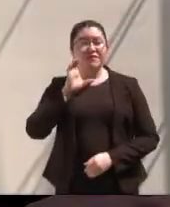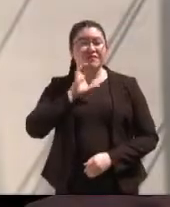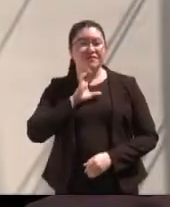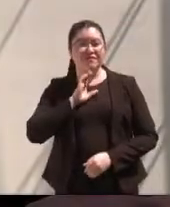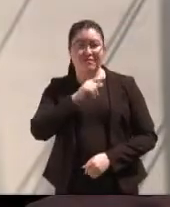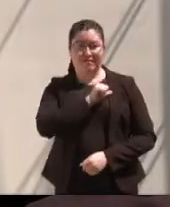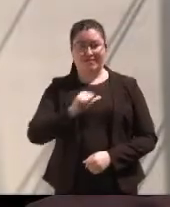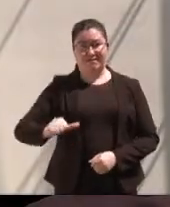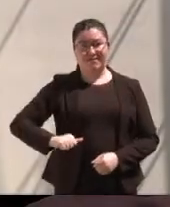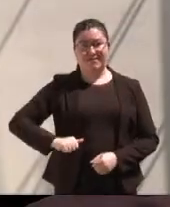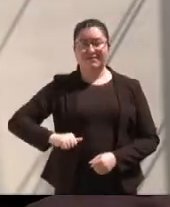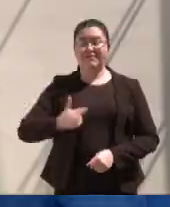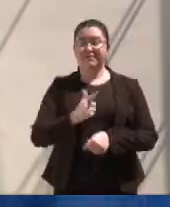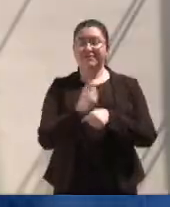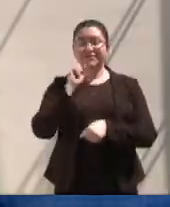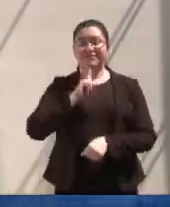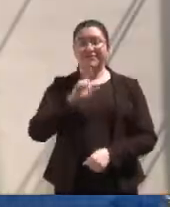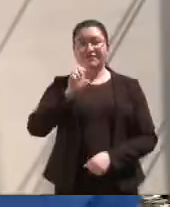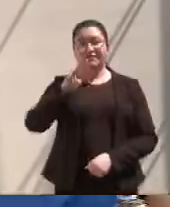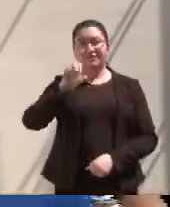Evelyn Parra Álvarez.